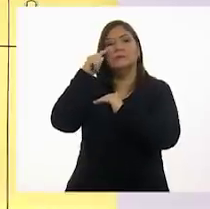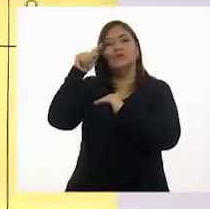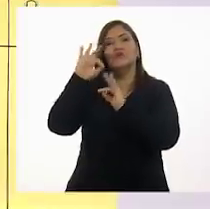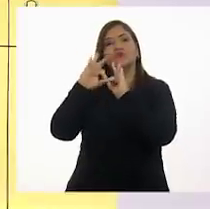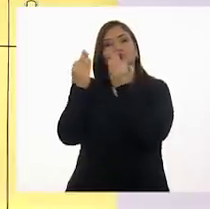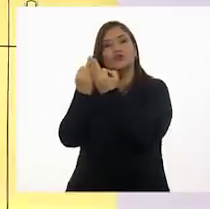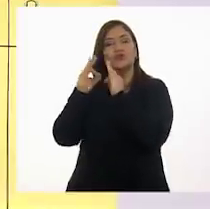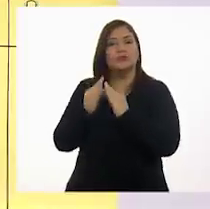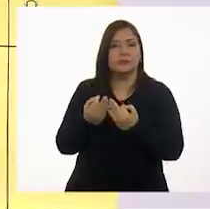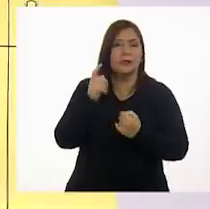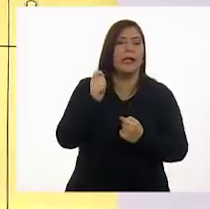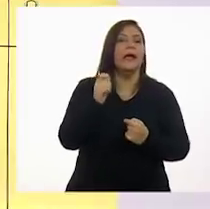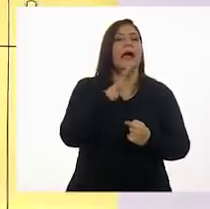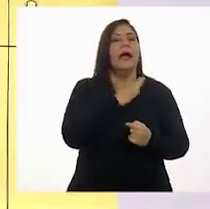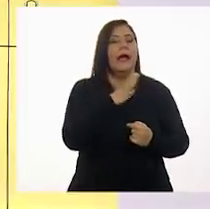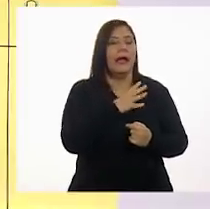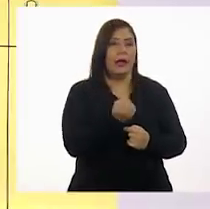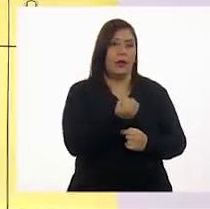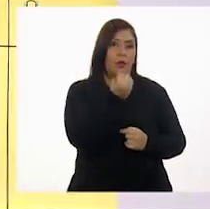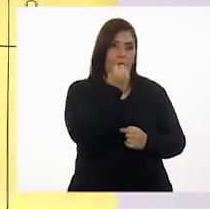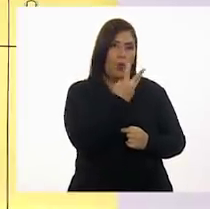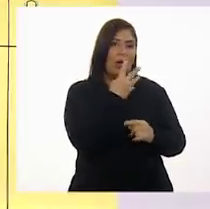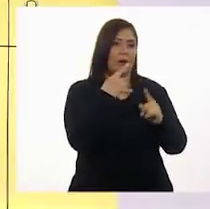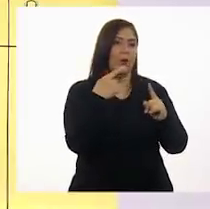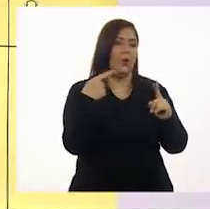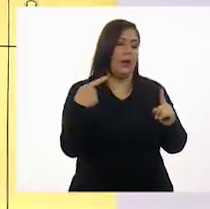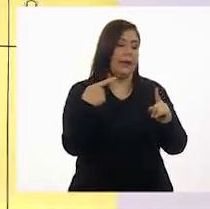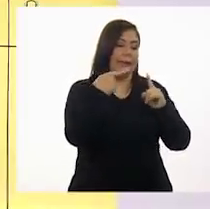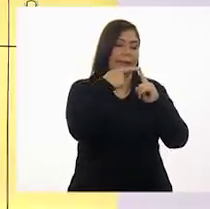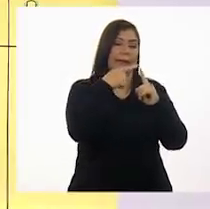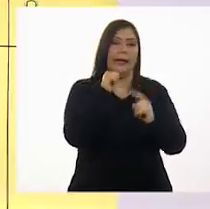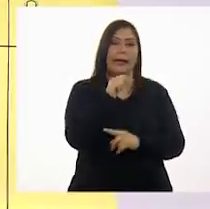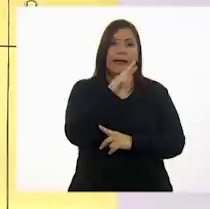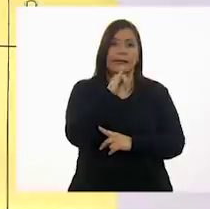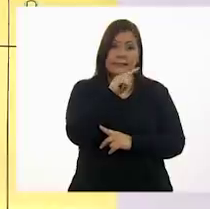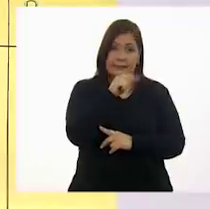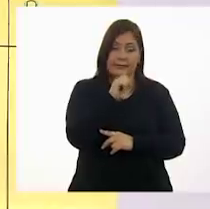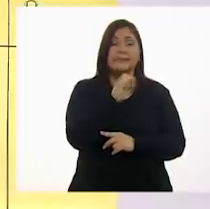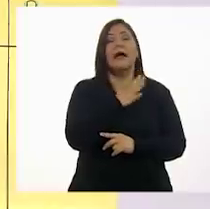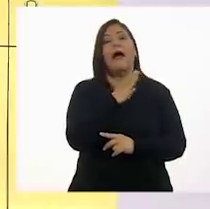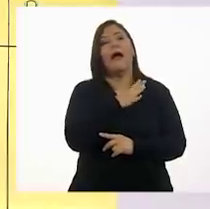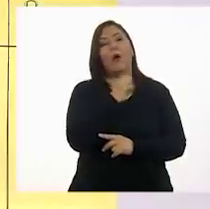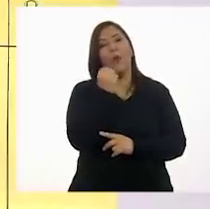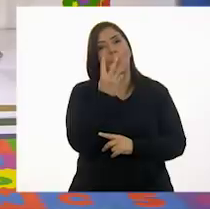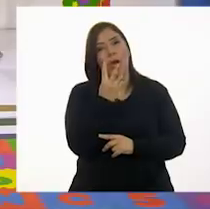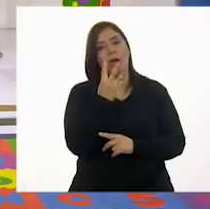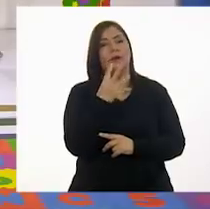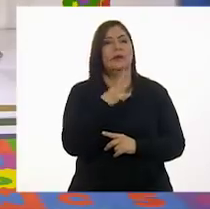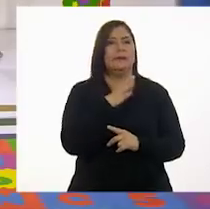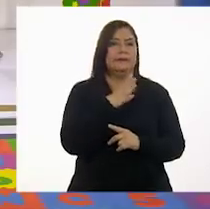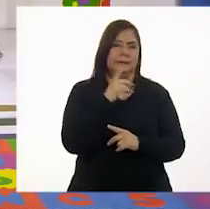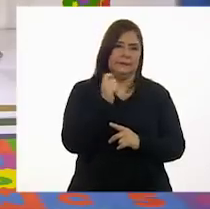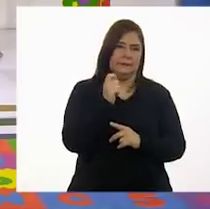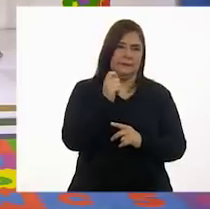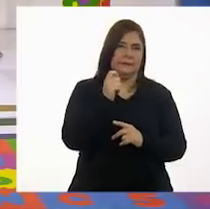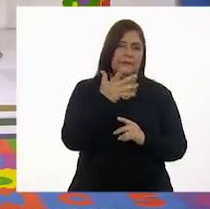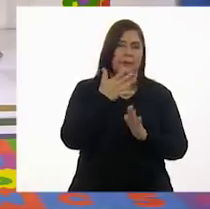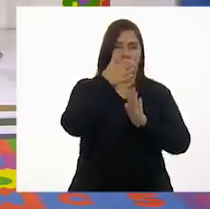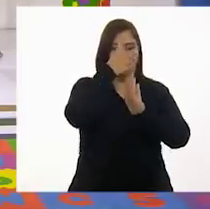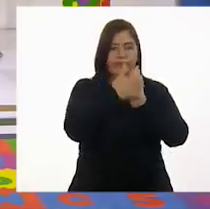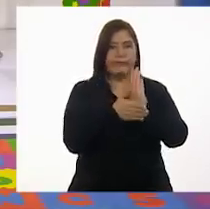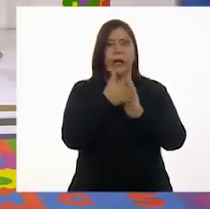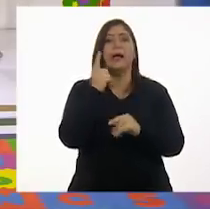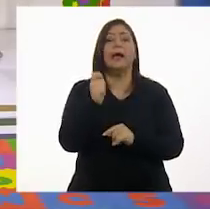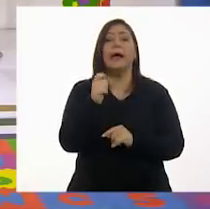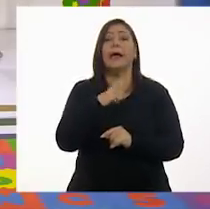cuadrado tiene cuatro aristas, por eso estamos poniendo cuatro rectángulos. Ajá. En la de allá... Como es un hexágono,